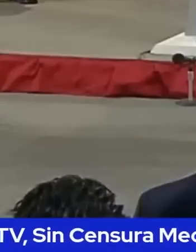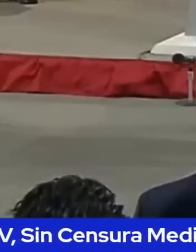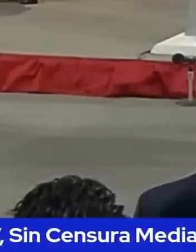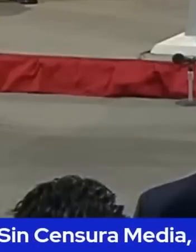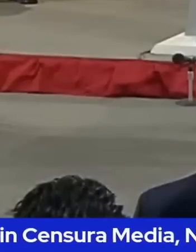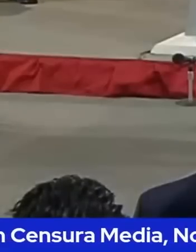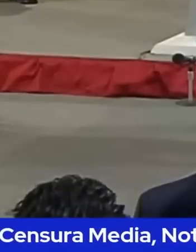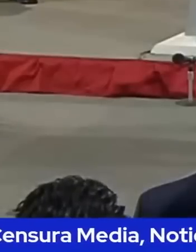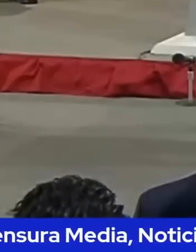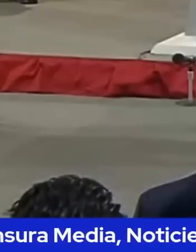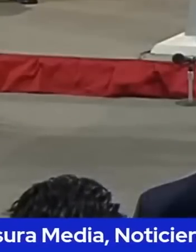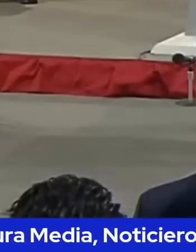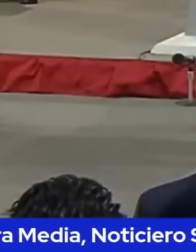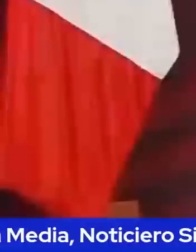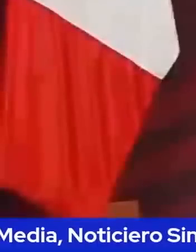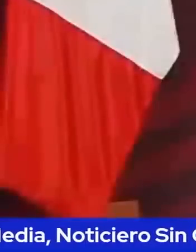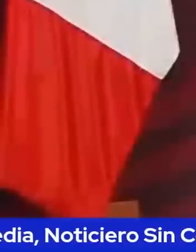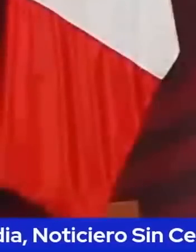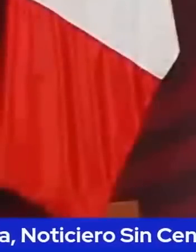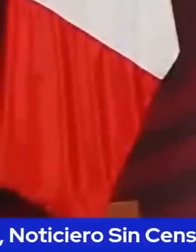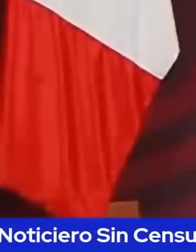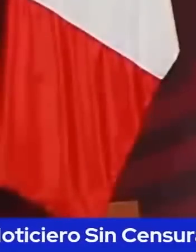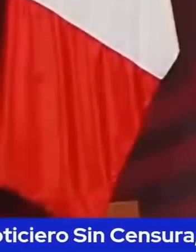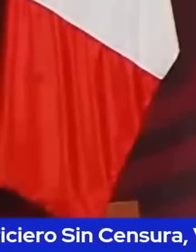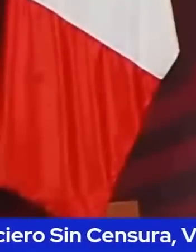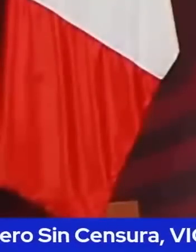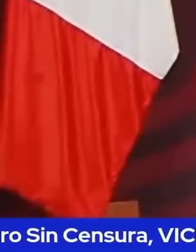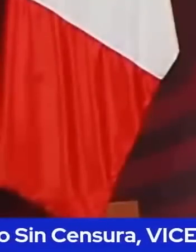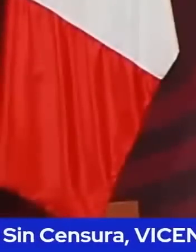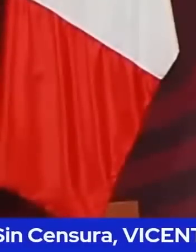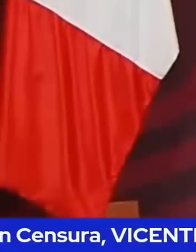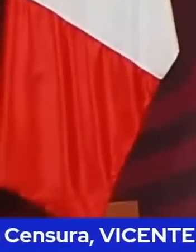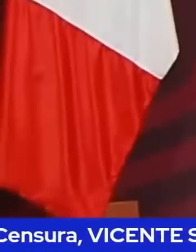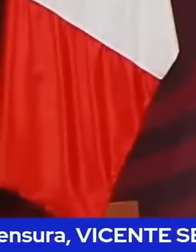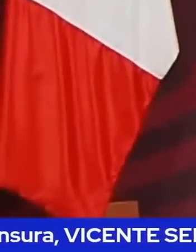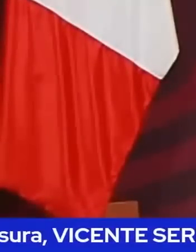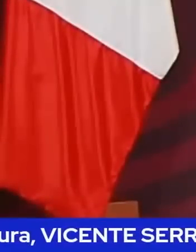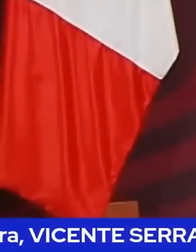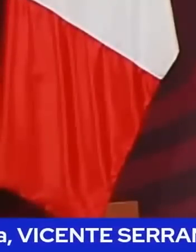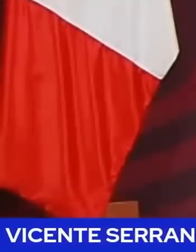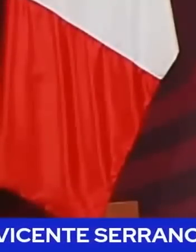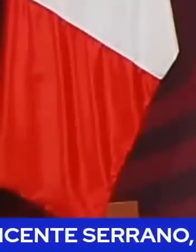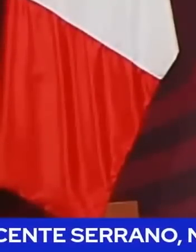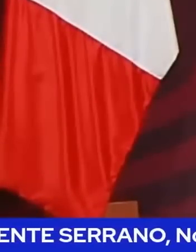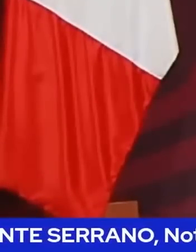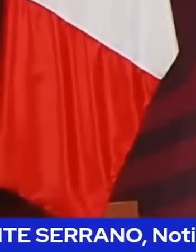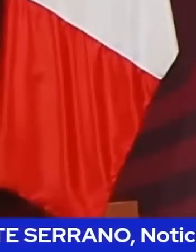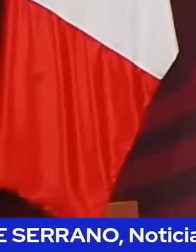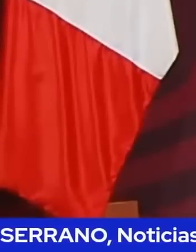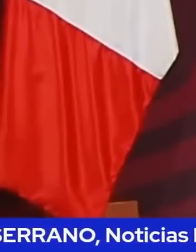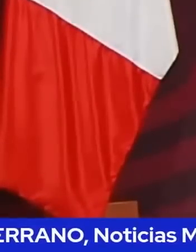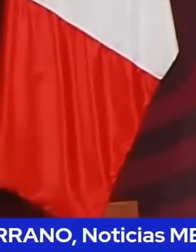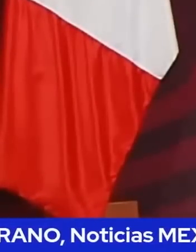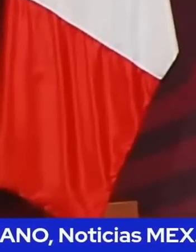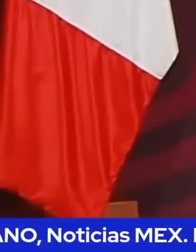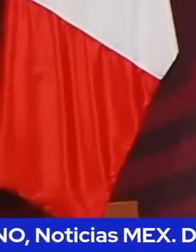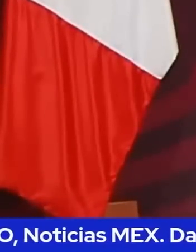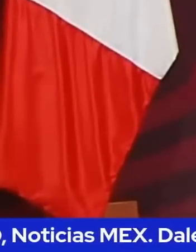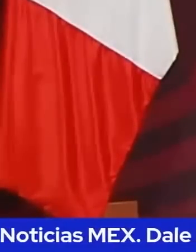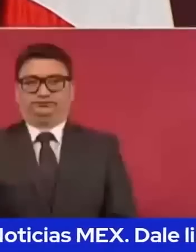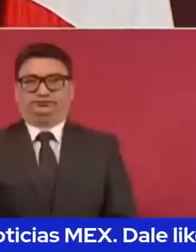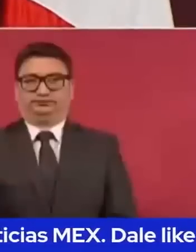judicial. Mike Madrigal en 2010 sabe por la boca del Grande que